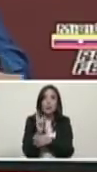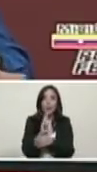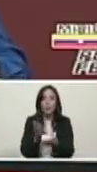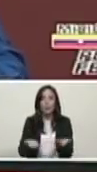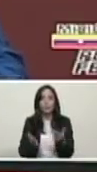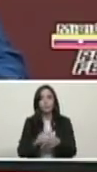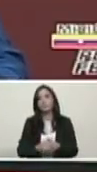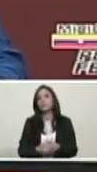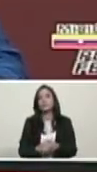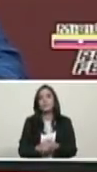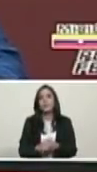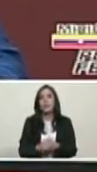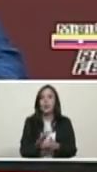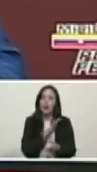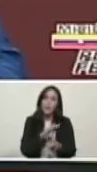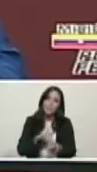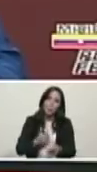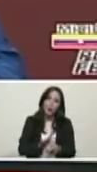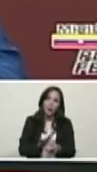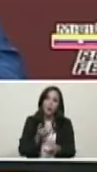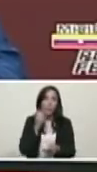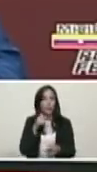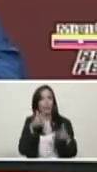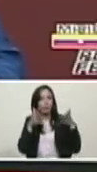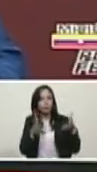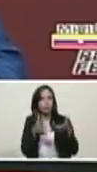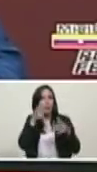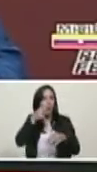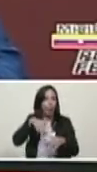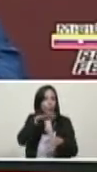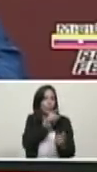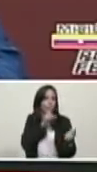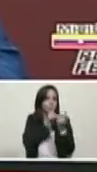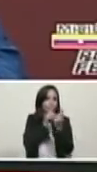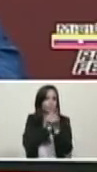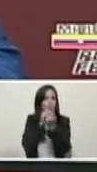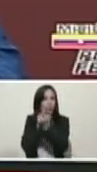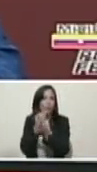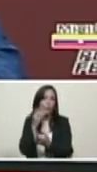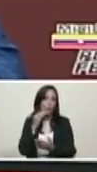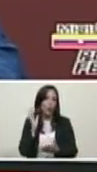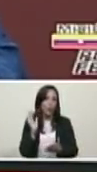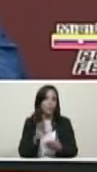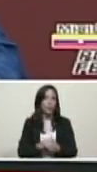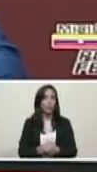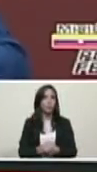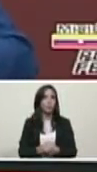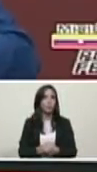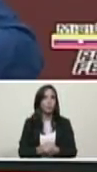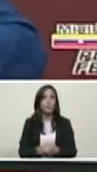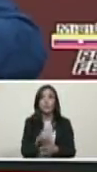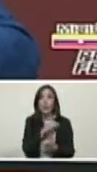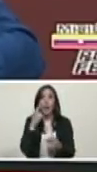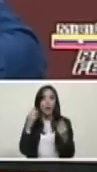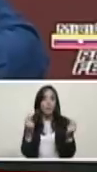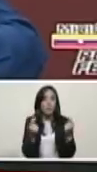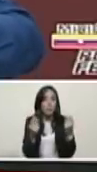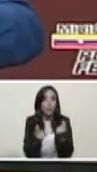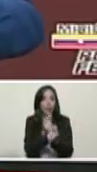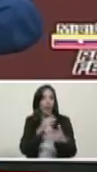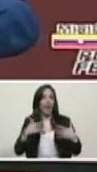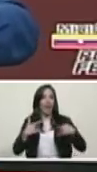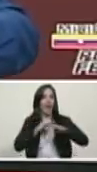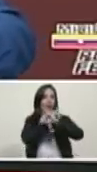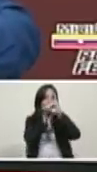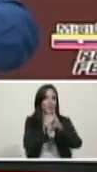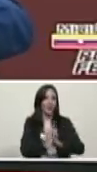puede ser pero solamente orientar al pueblo atender al pueblo ya inmediatamente el pueblo es feliz cuando